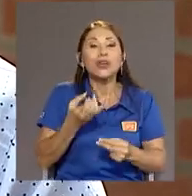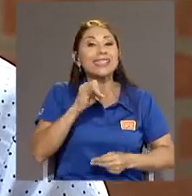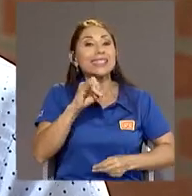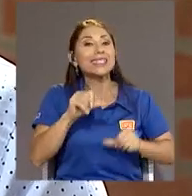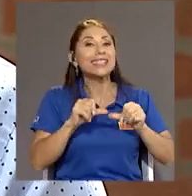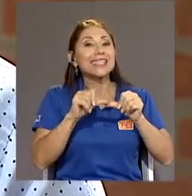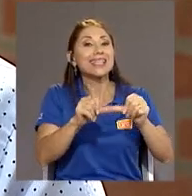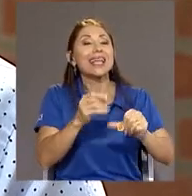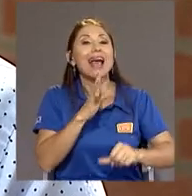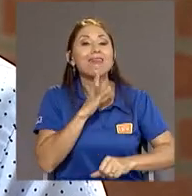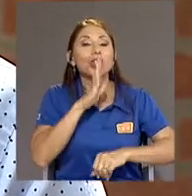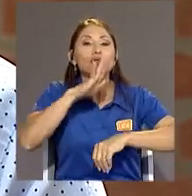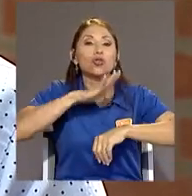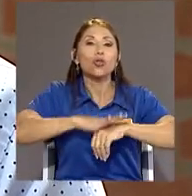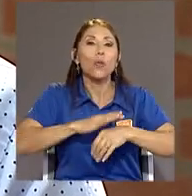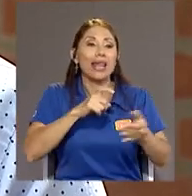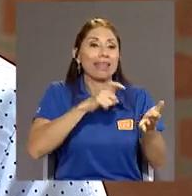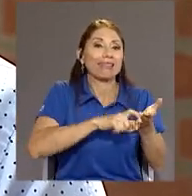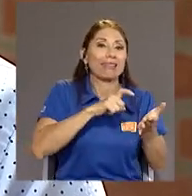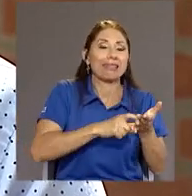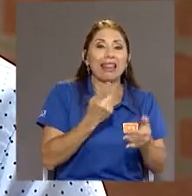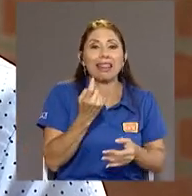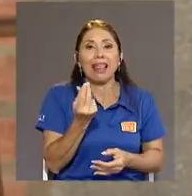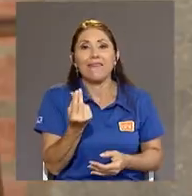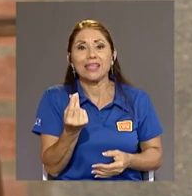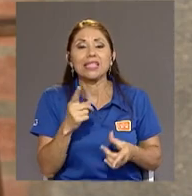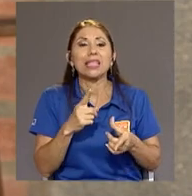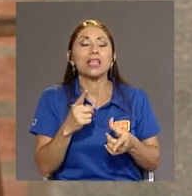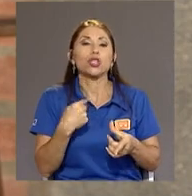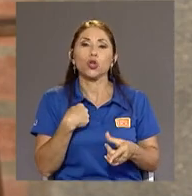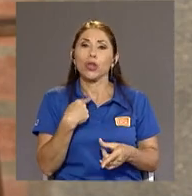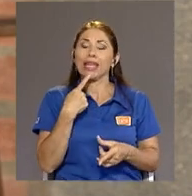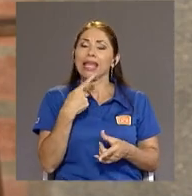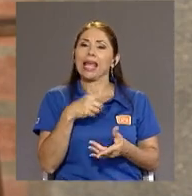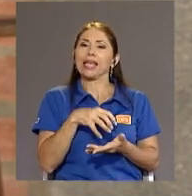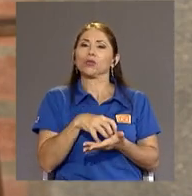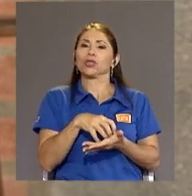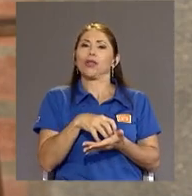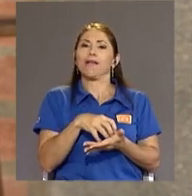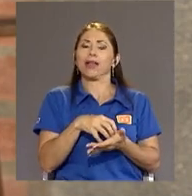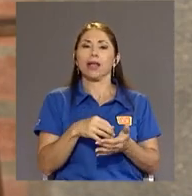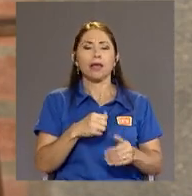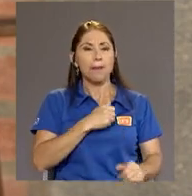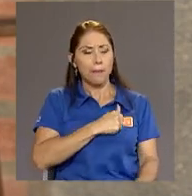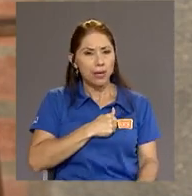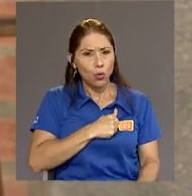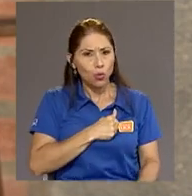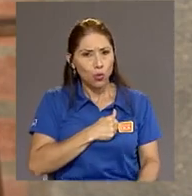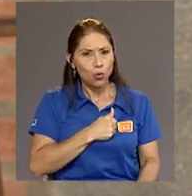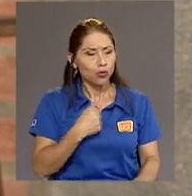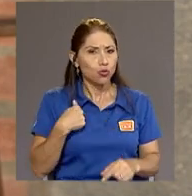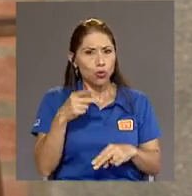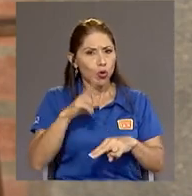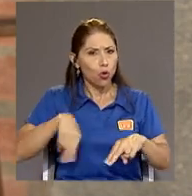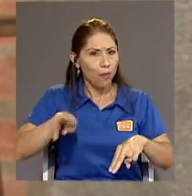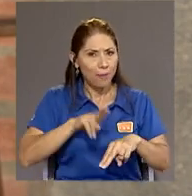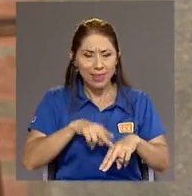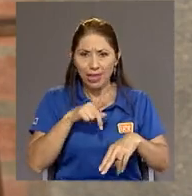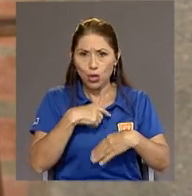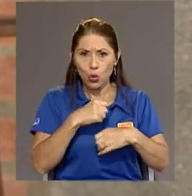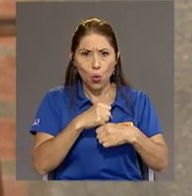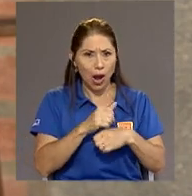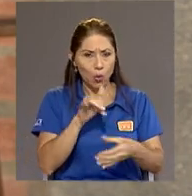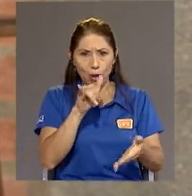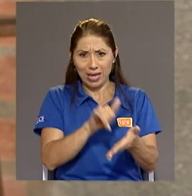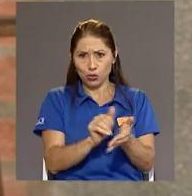es cuestionable. Perdón, ahora sí que me tengo que poner, yo normalmente esto no lo hago con ningún invitado, pero